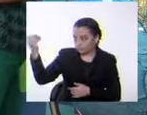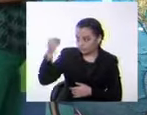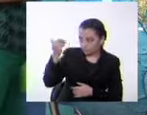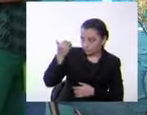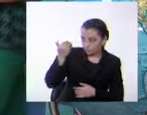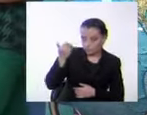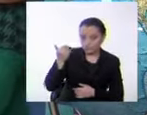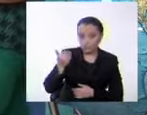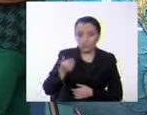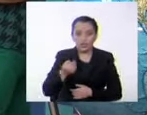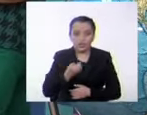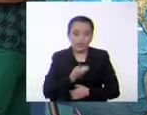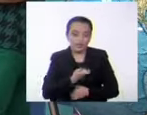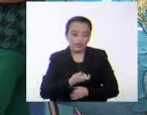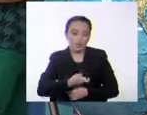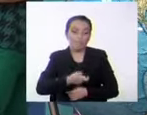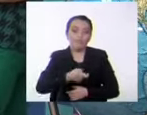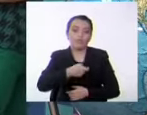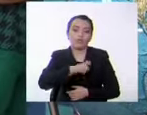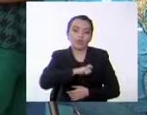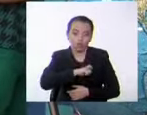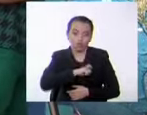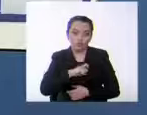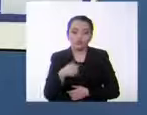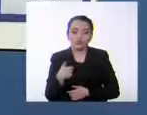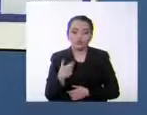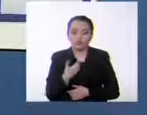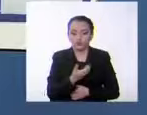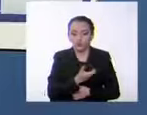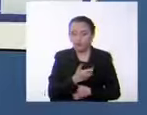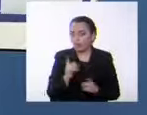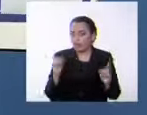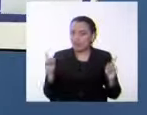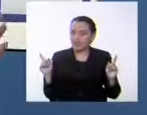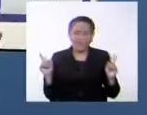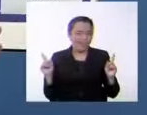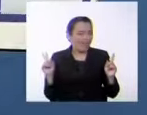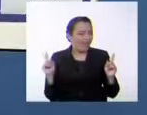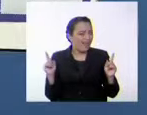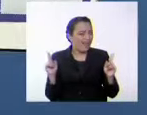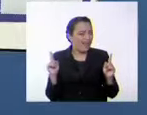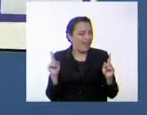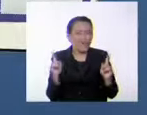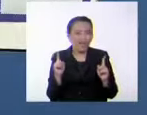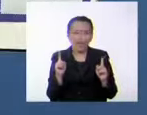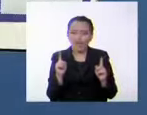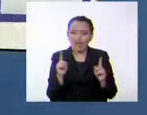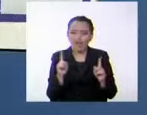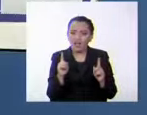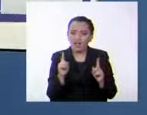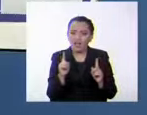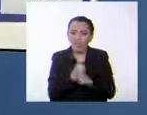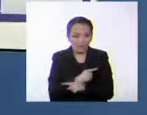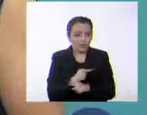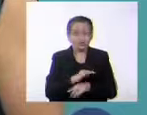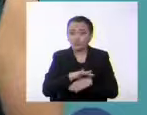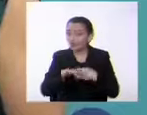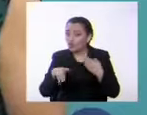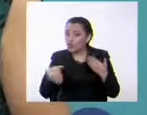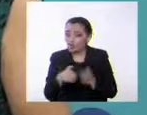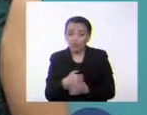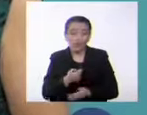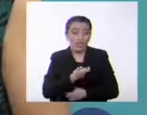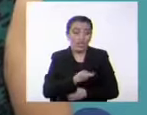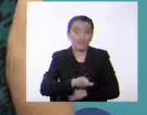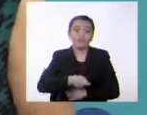español. Entonces a partir de ahí es que nosotros vemos que cambió por completo el panorama de nuestros indígenas. Sí, en el caso de la